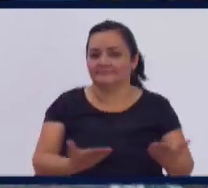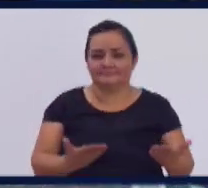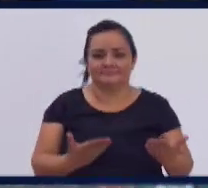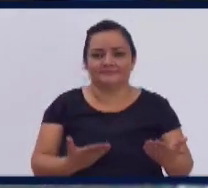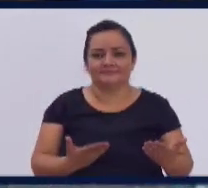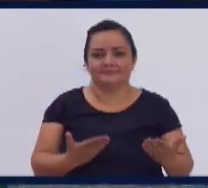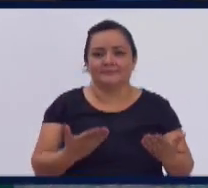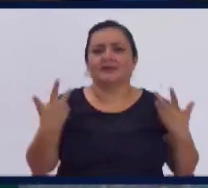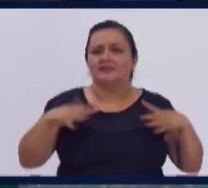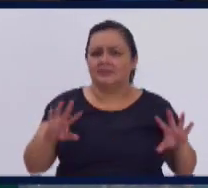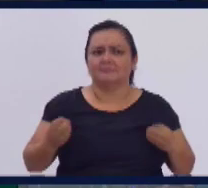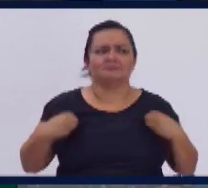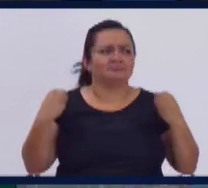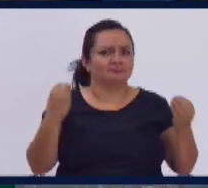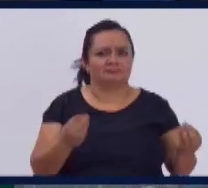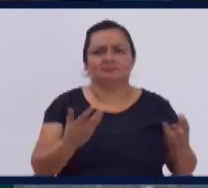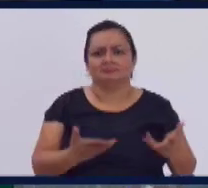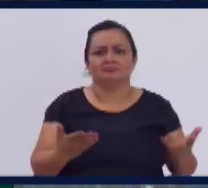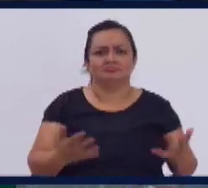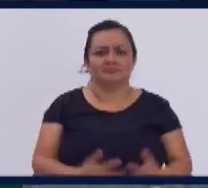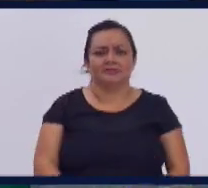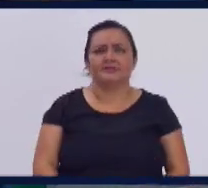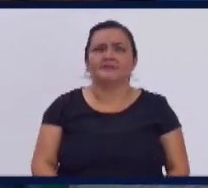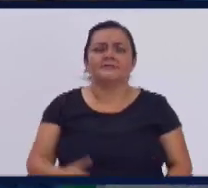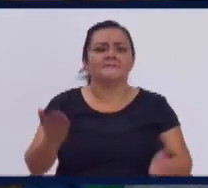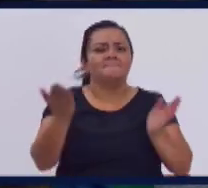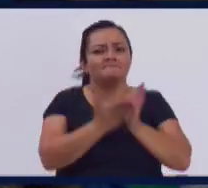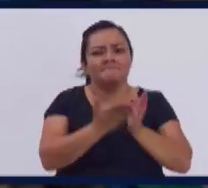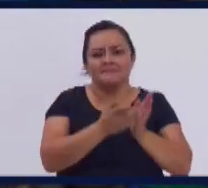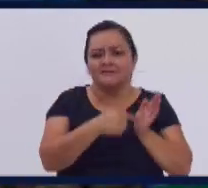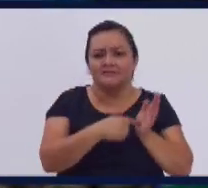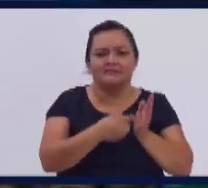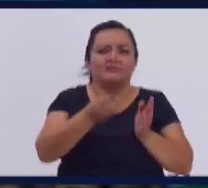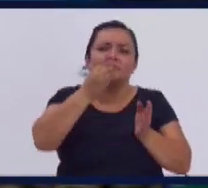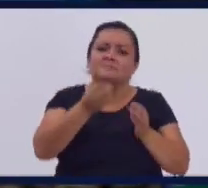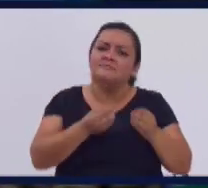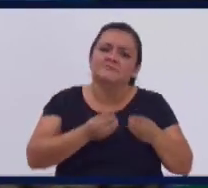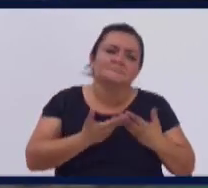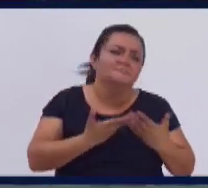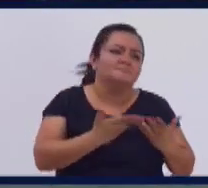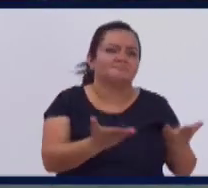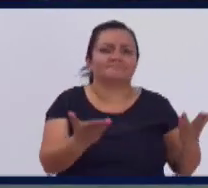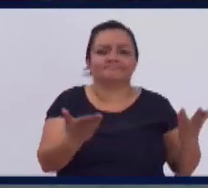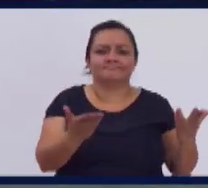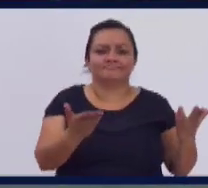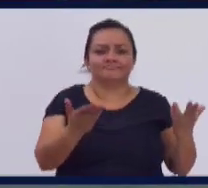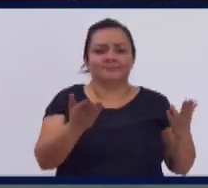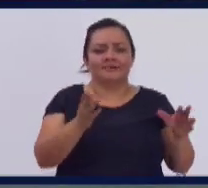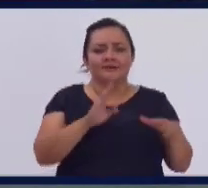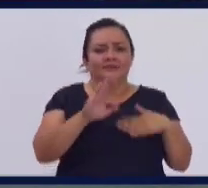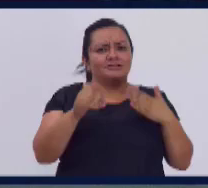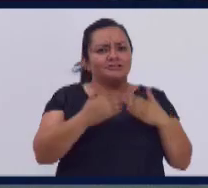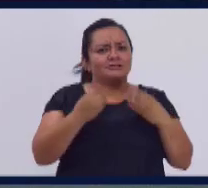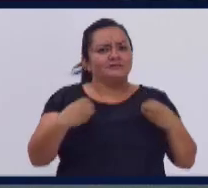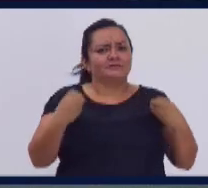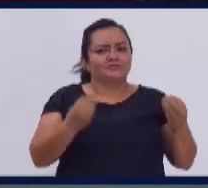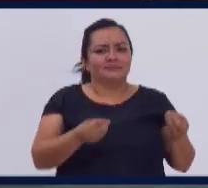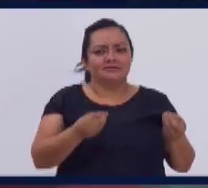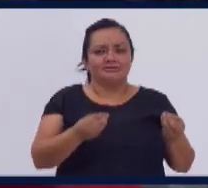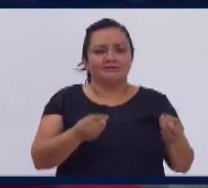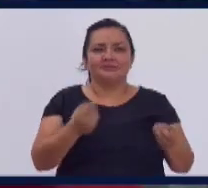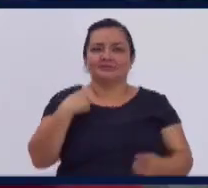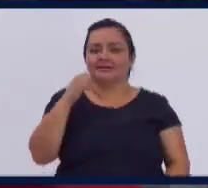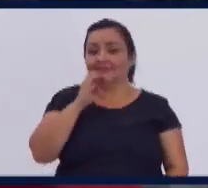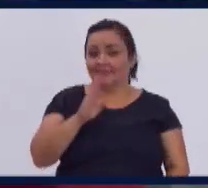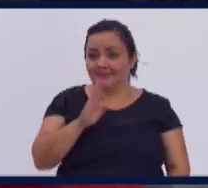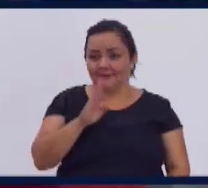Ya hemos llevado de todo. Hemos llevado Biblias, hemos llevado alimentos, hemos llevado lo que se permite llegar, lo hemos llevado. Y le